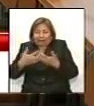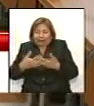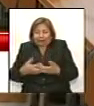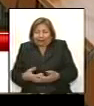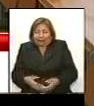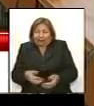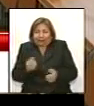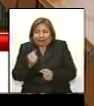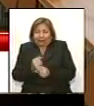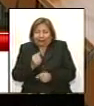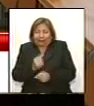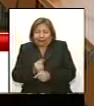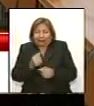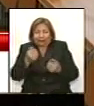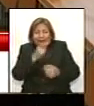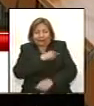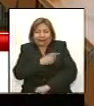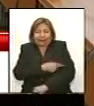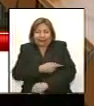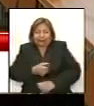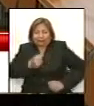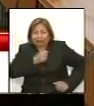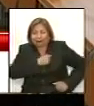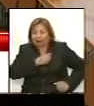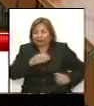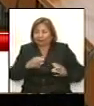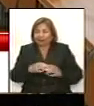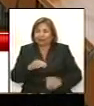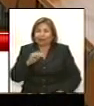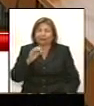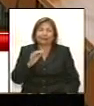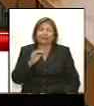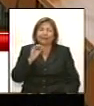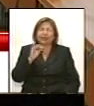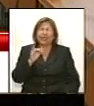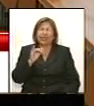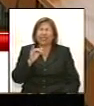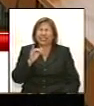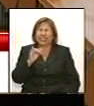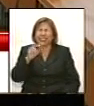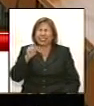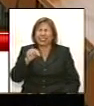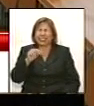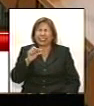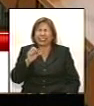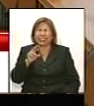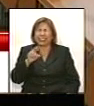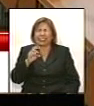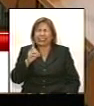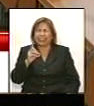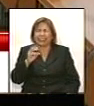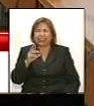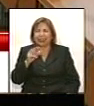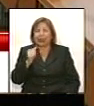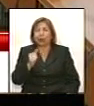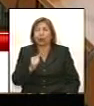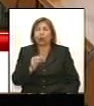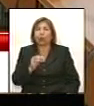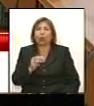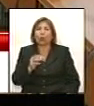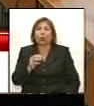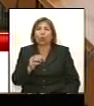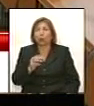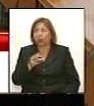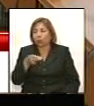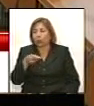esfuerzos emprendidos por el despacho de la congresista Indira Wilca para que pueda haber una directiva más clara, no solo